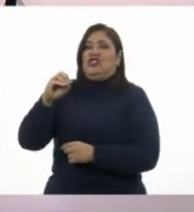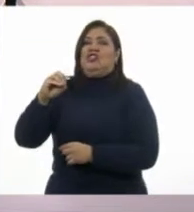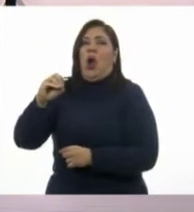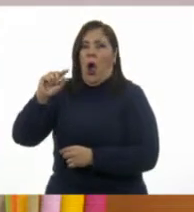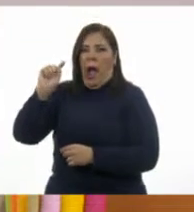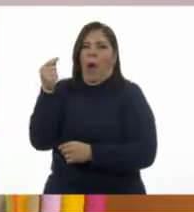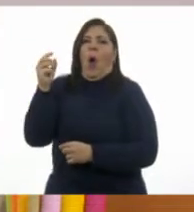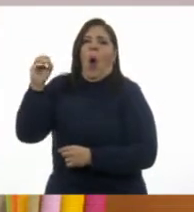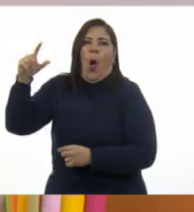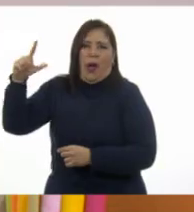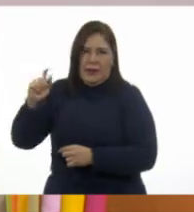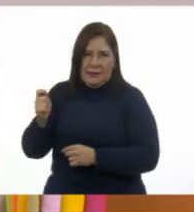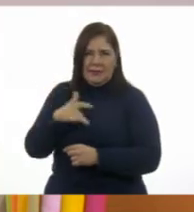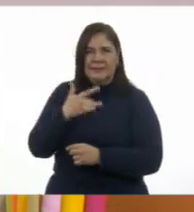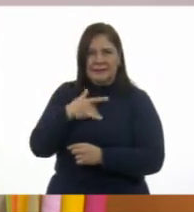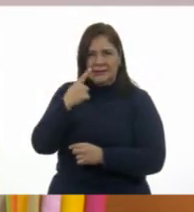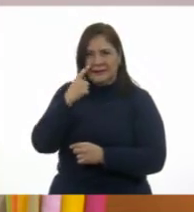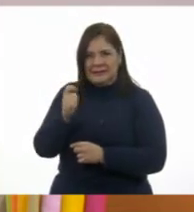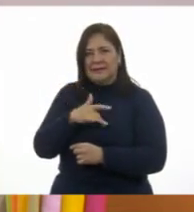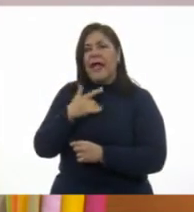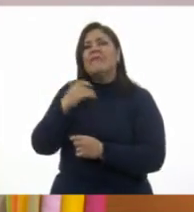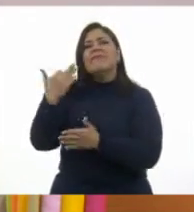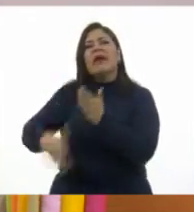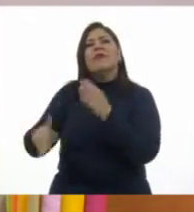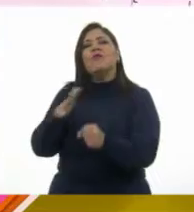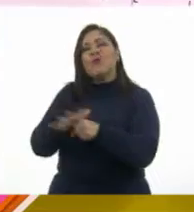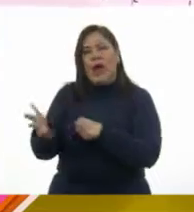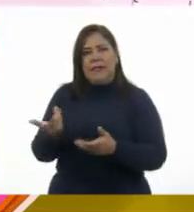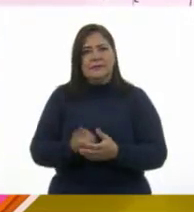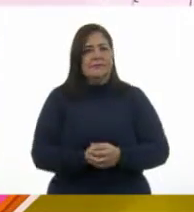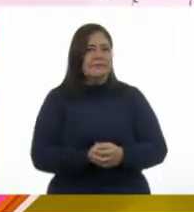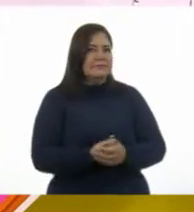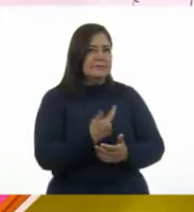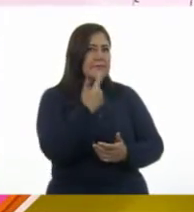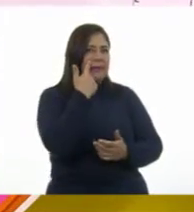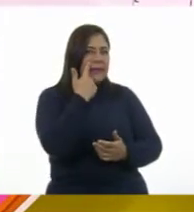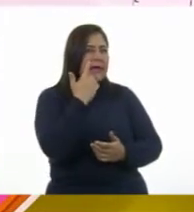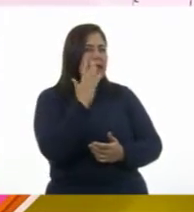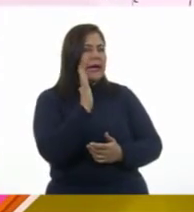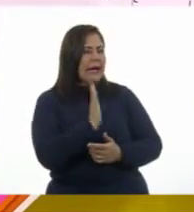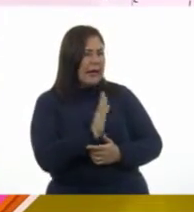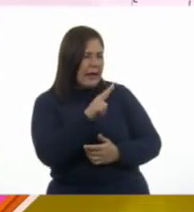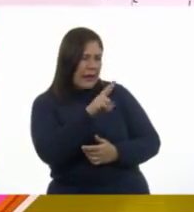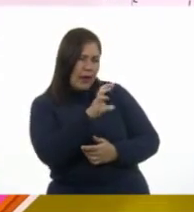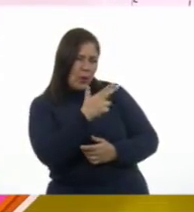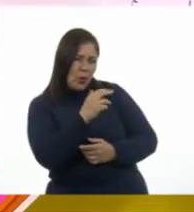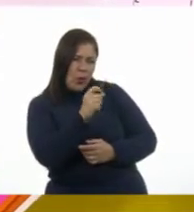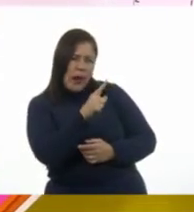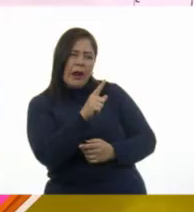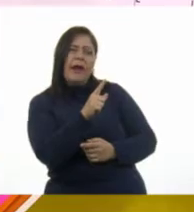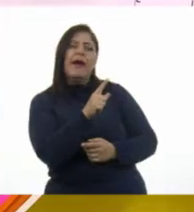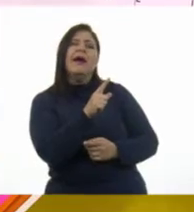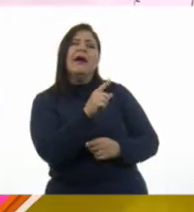está haciendo falta aquí? Chol. Está faltando la...